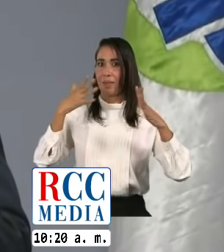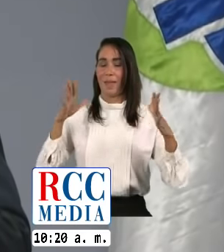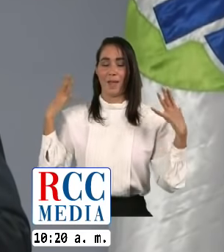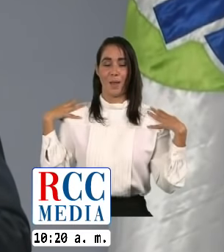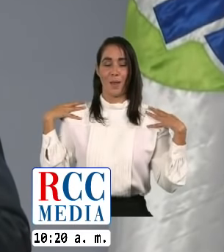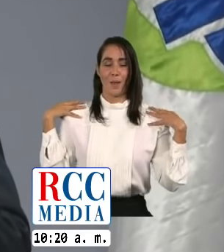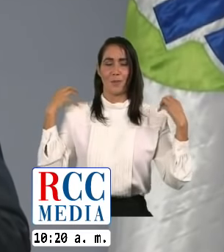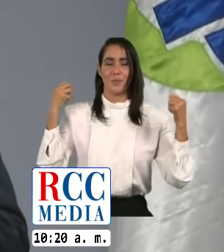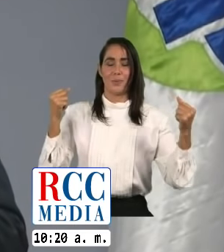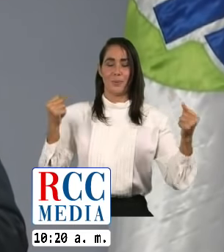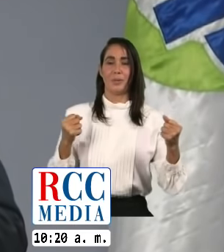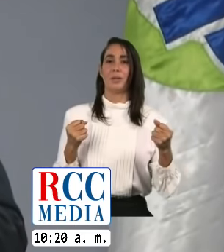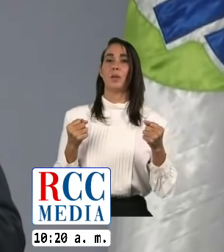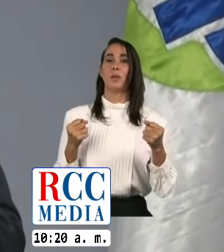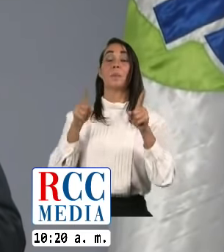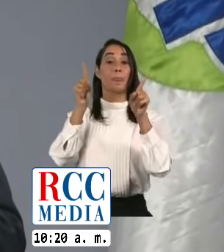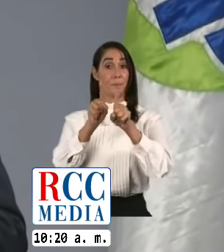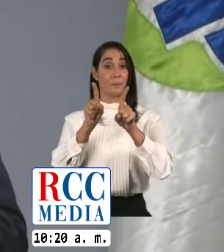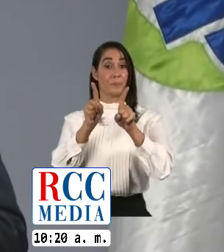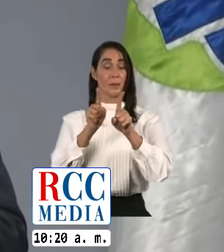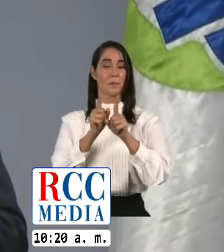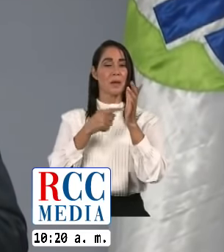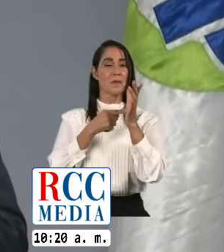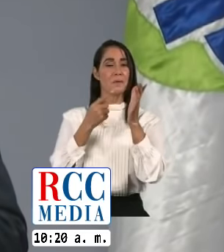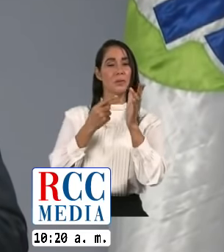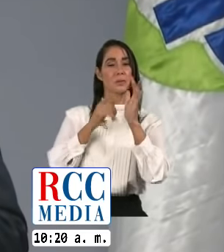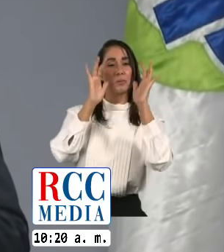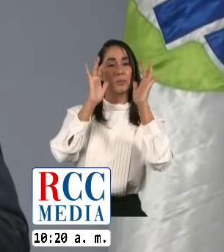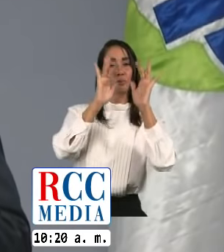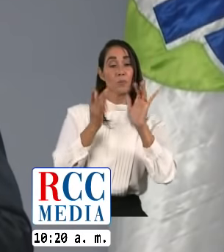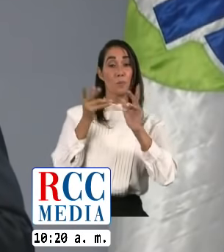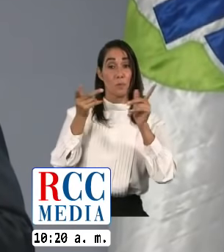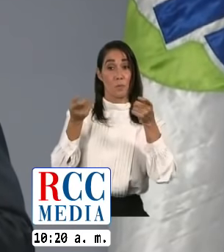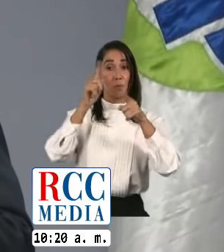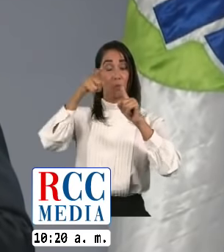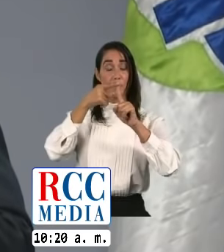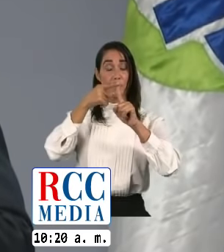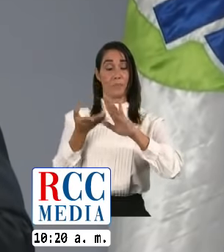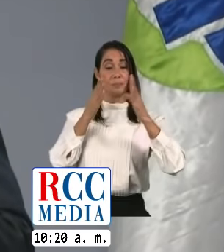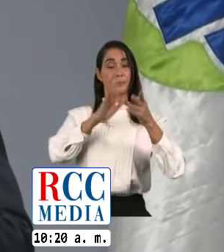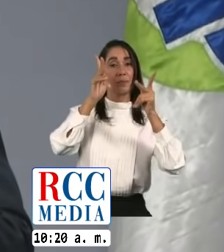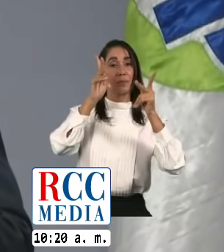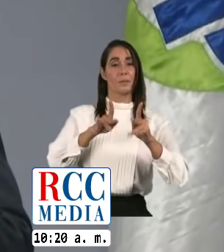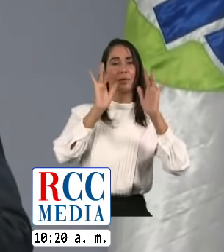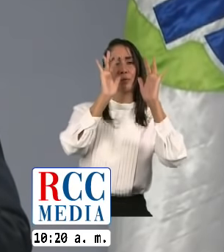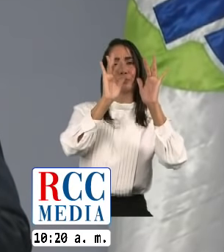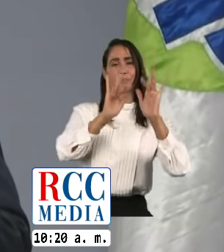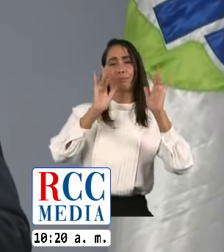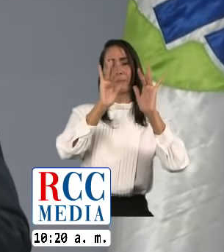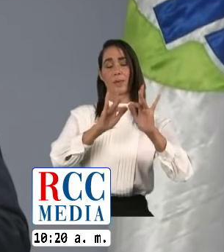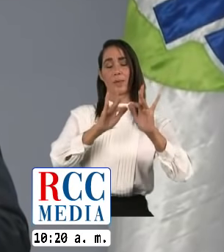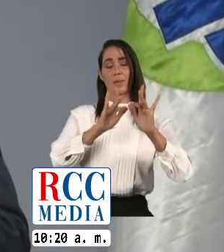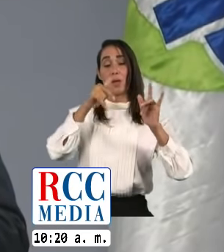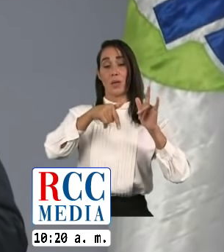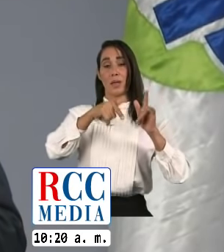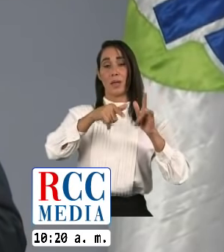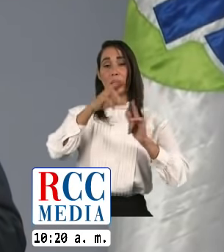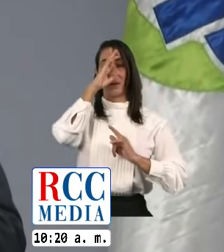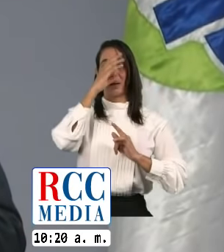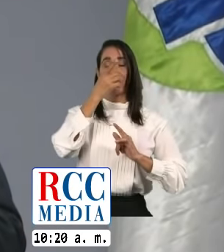expresamos nuestras condolencias en los casos de los fallecimientos que se han producido y se siguen produciendo en el